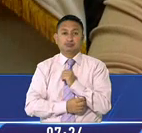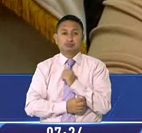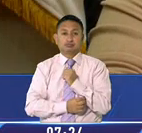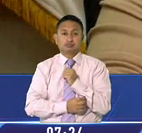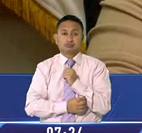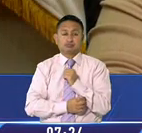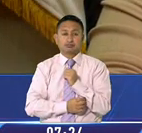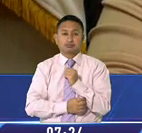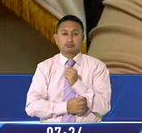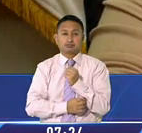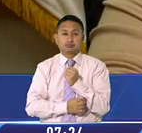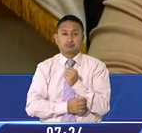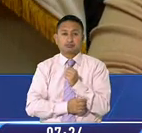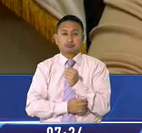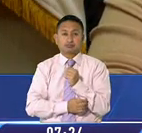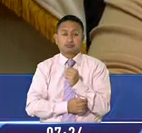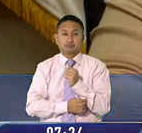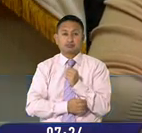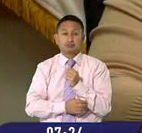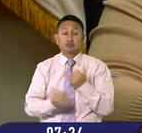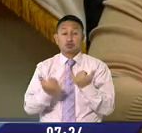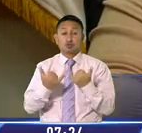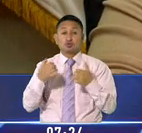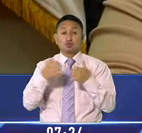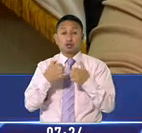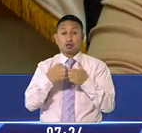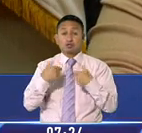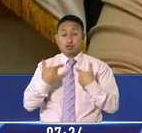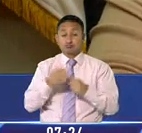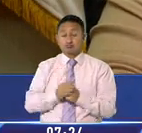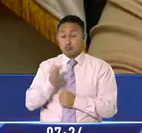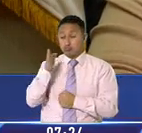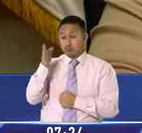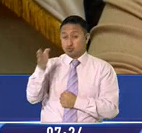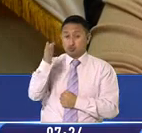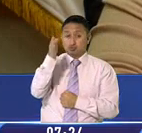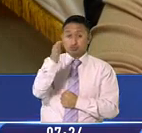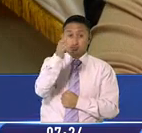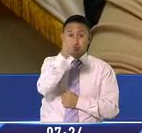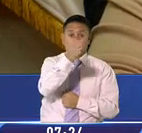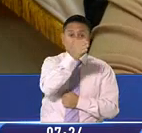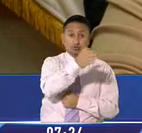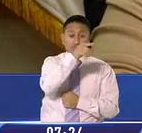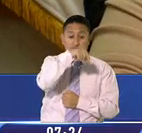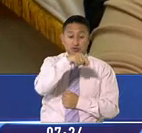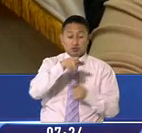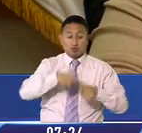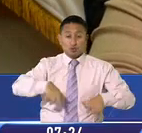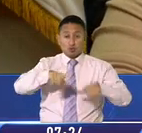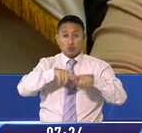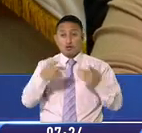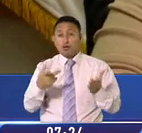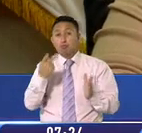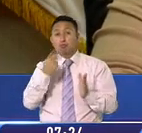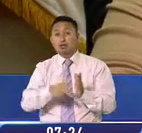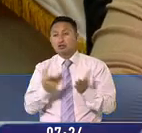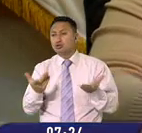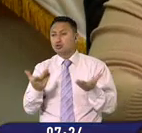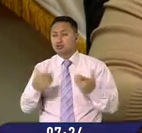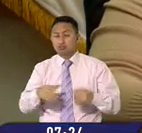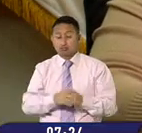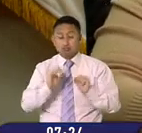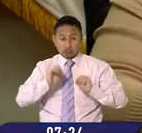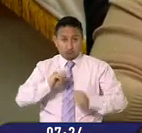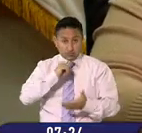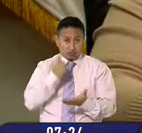epidemiológica el día de hoy se han desplazado tanto al laboratorio como a las zonas para determinar zonas calientes y ver exactamente